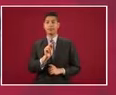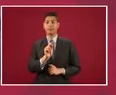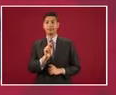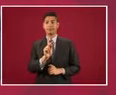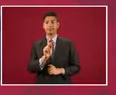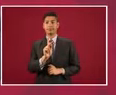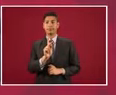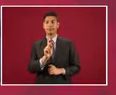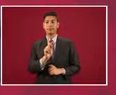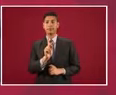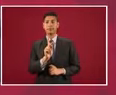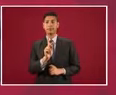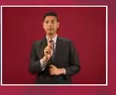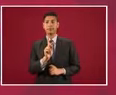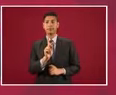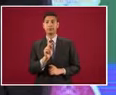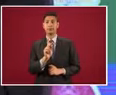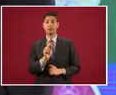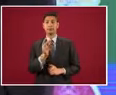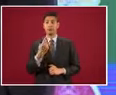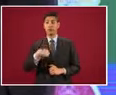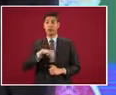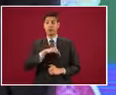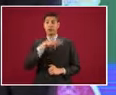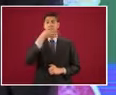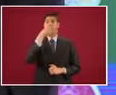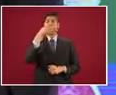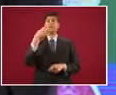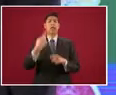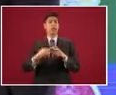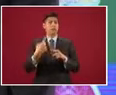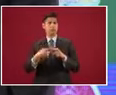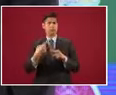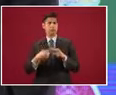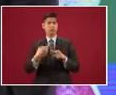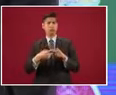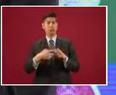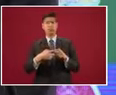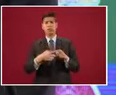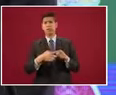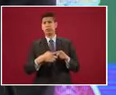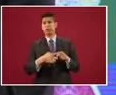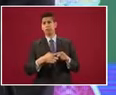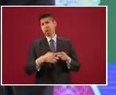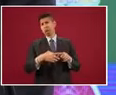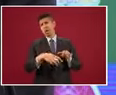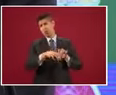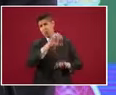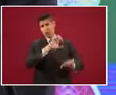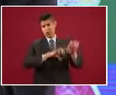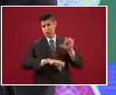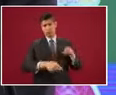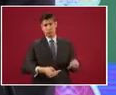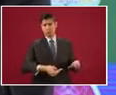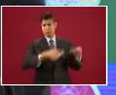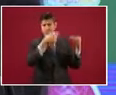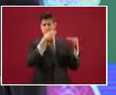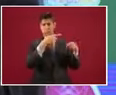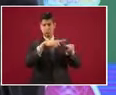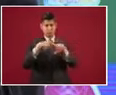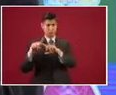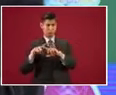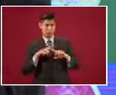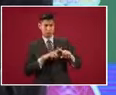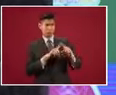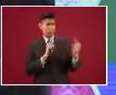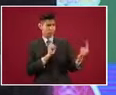se va a convocar a empresarios, ya lo estoy haciendo, a una reunión para pedirles